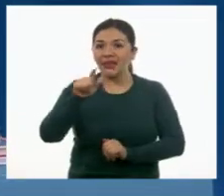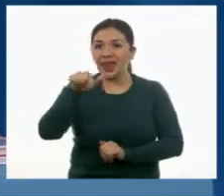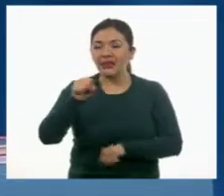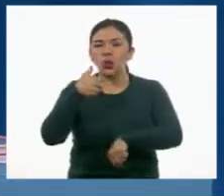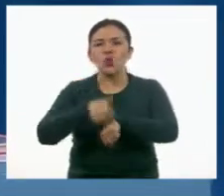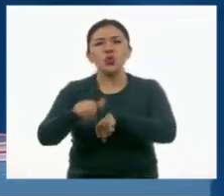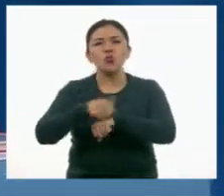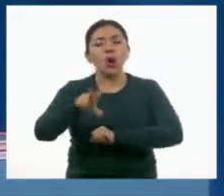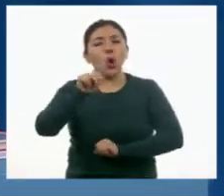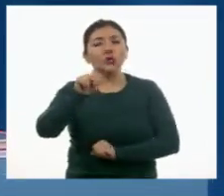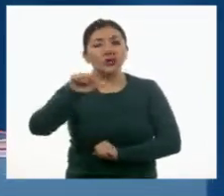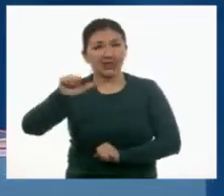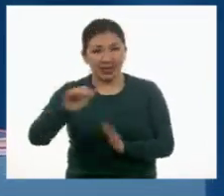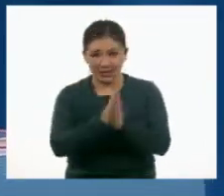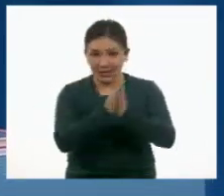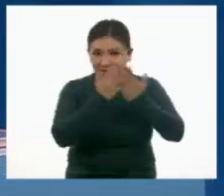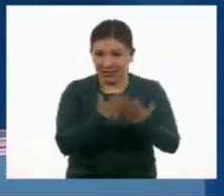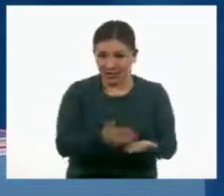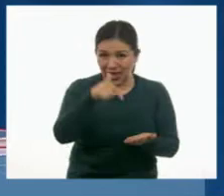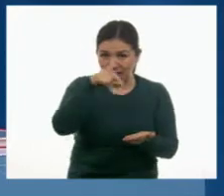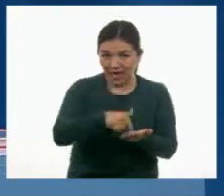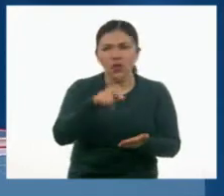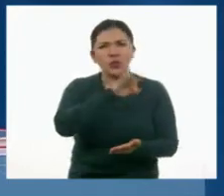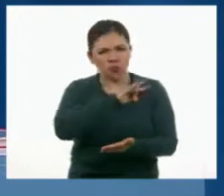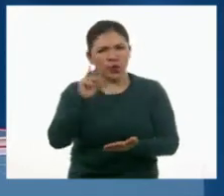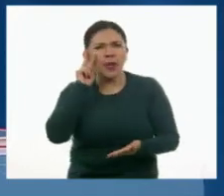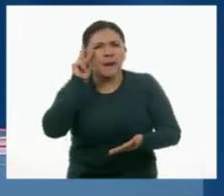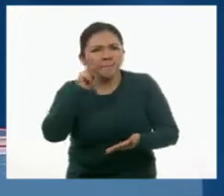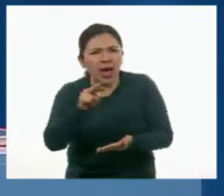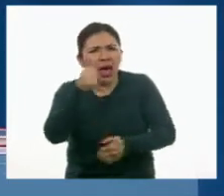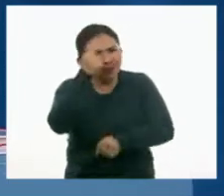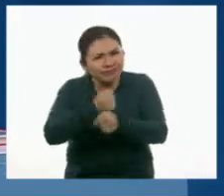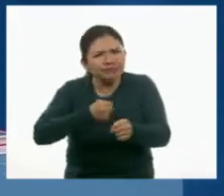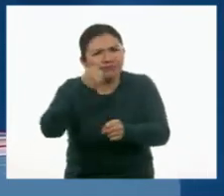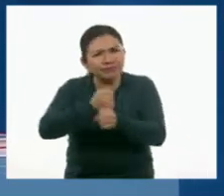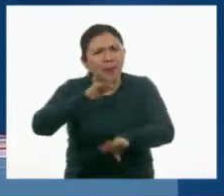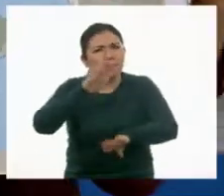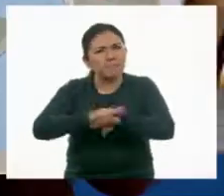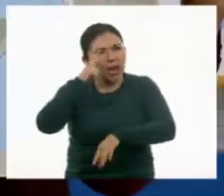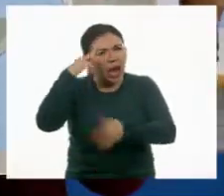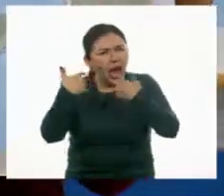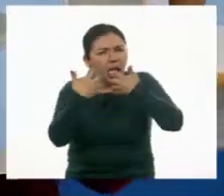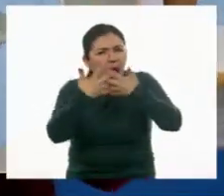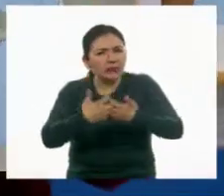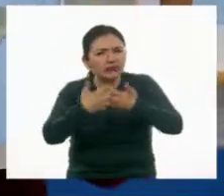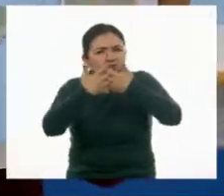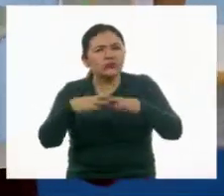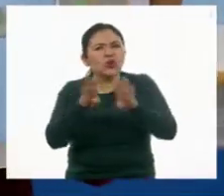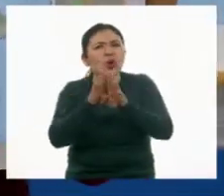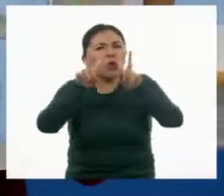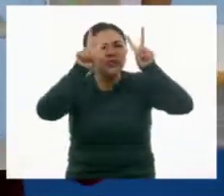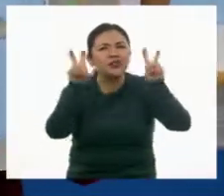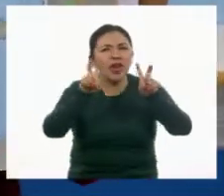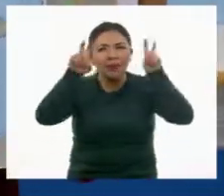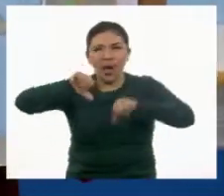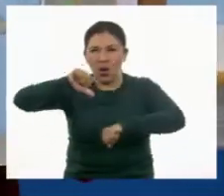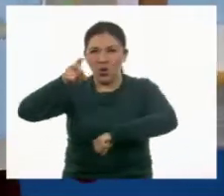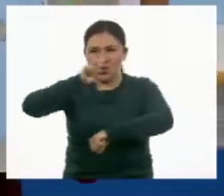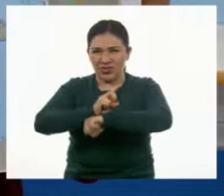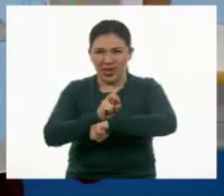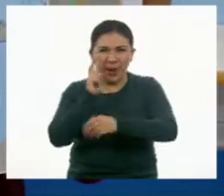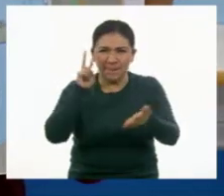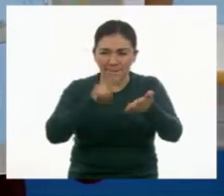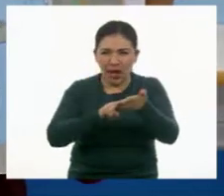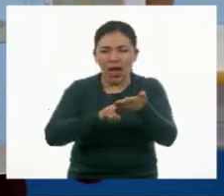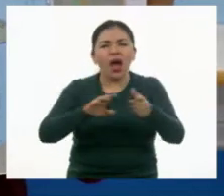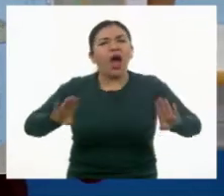página 86, tú puedas hacer un repaso de estos aspectos que abordamos el día de hoy, precisamente,